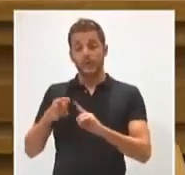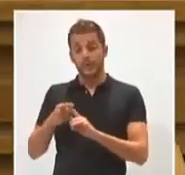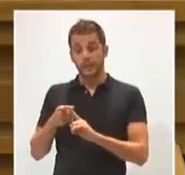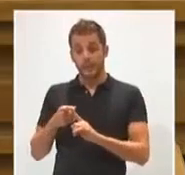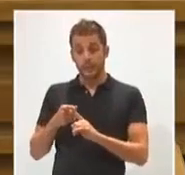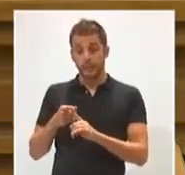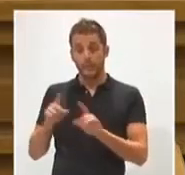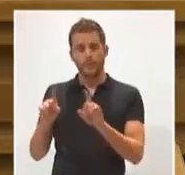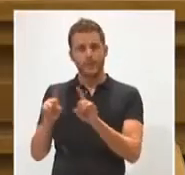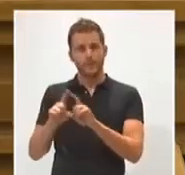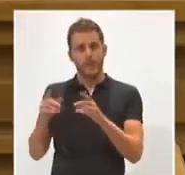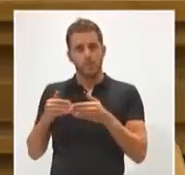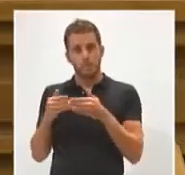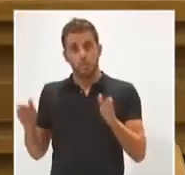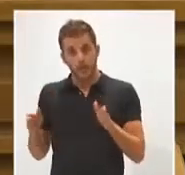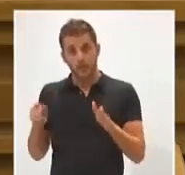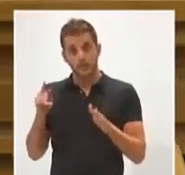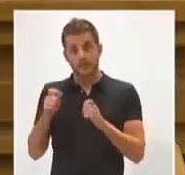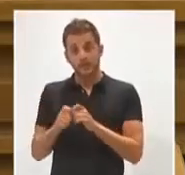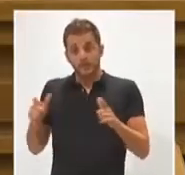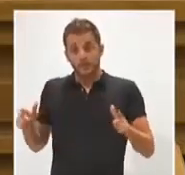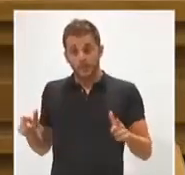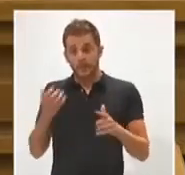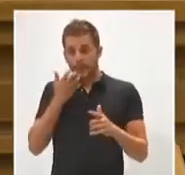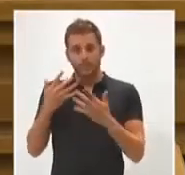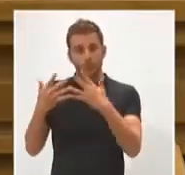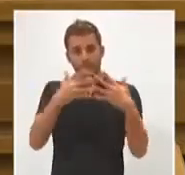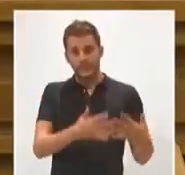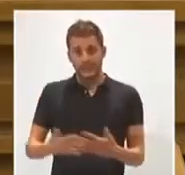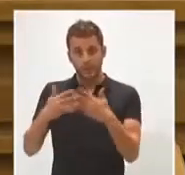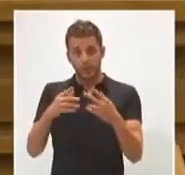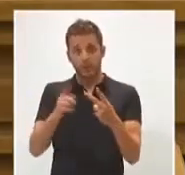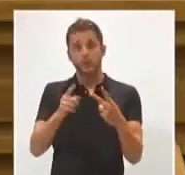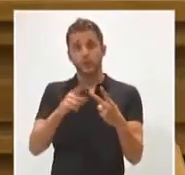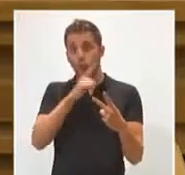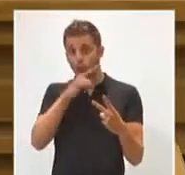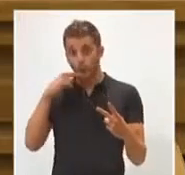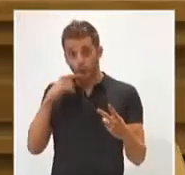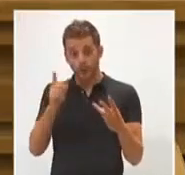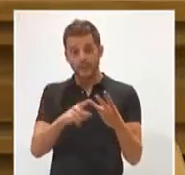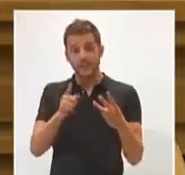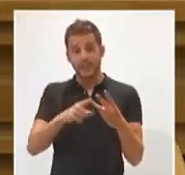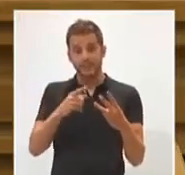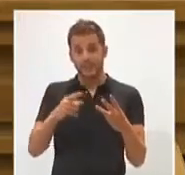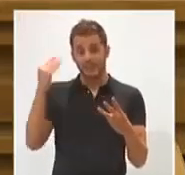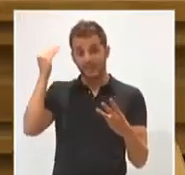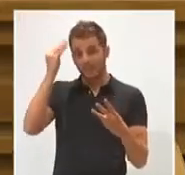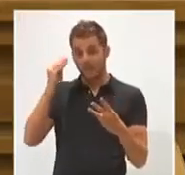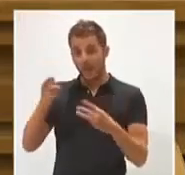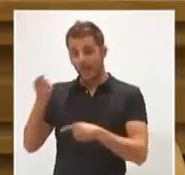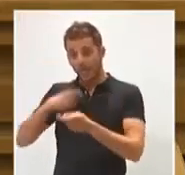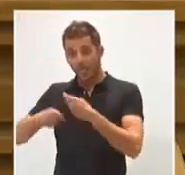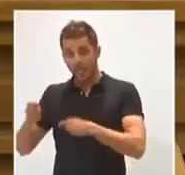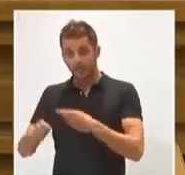en este caso con aumentos que se van a producir para eeuu para rusia e incluso para marruecos abriremos